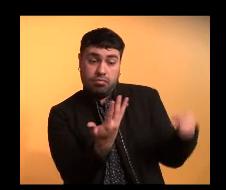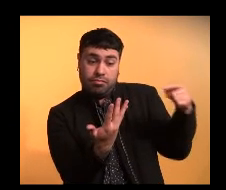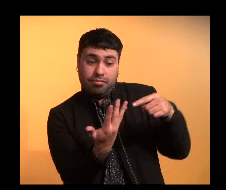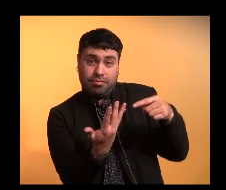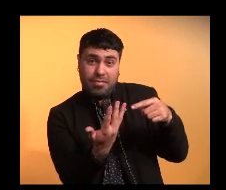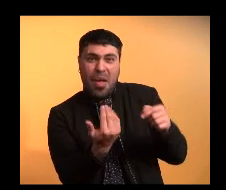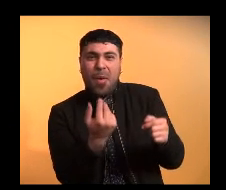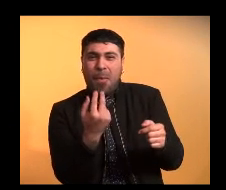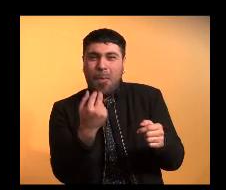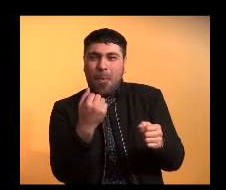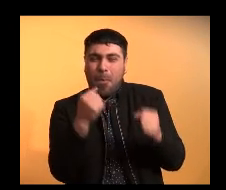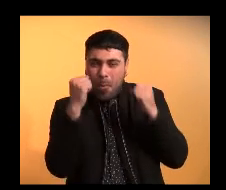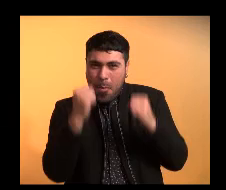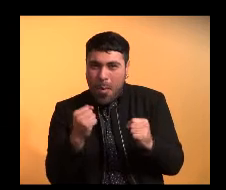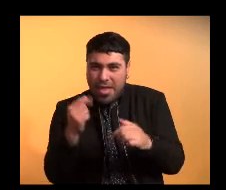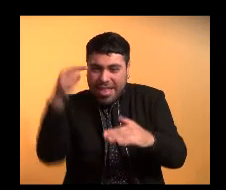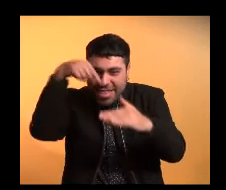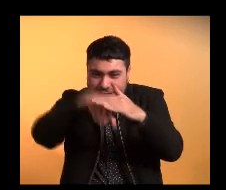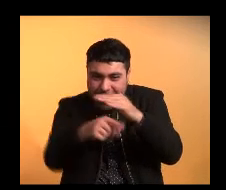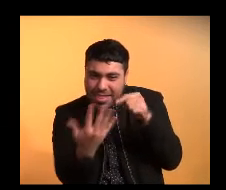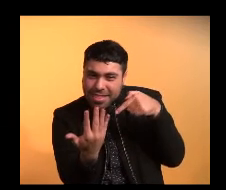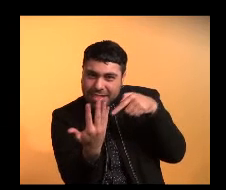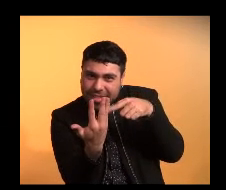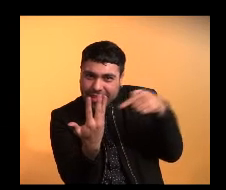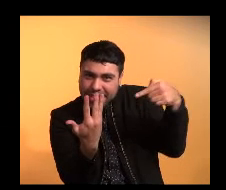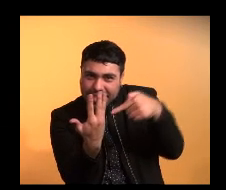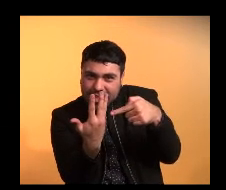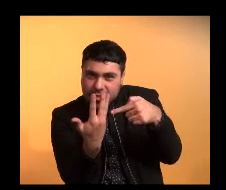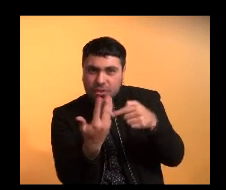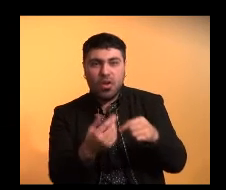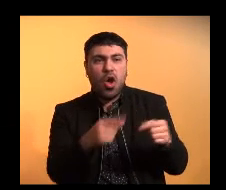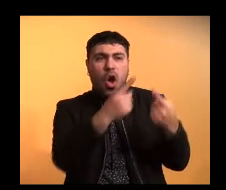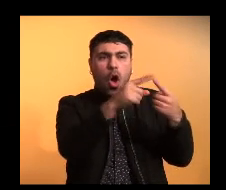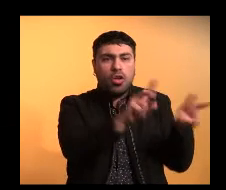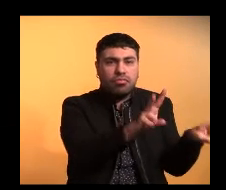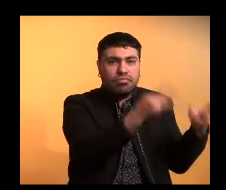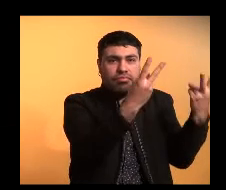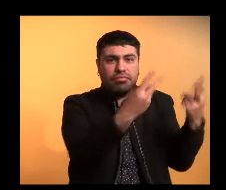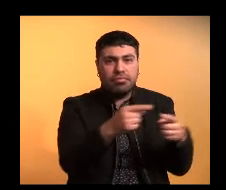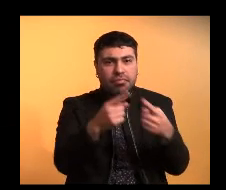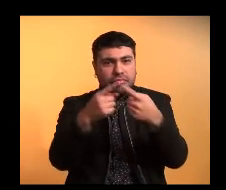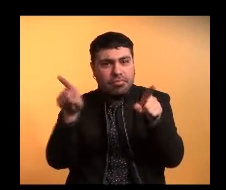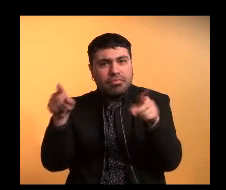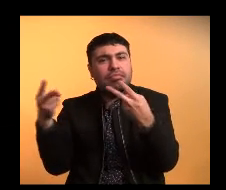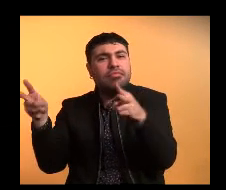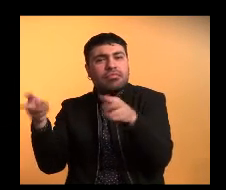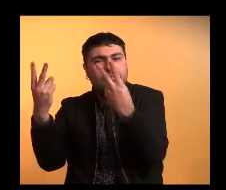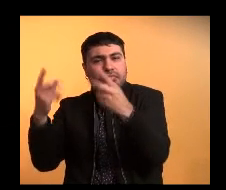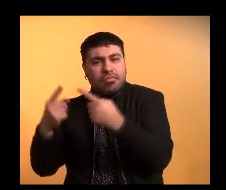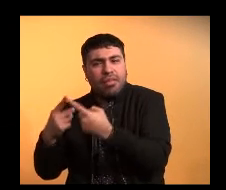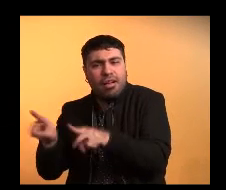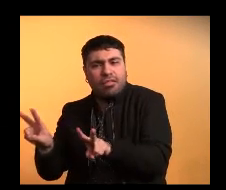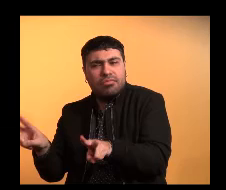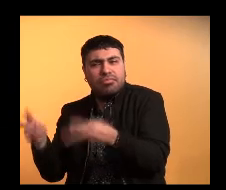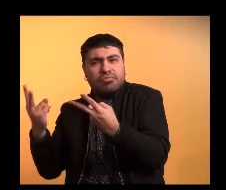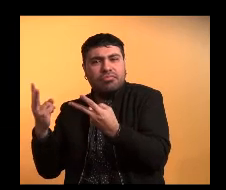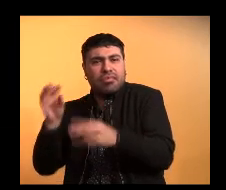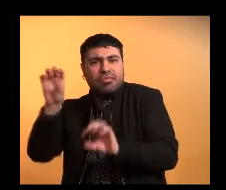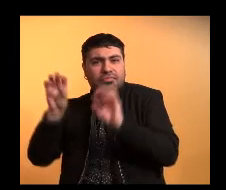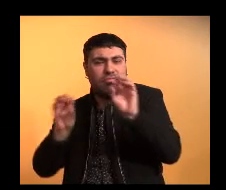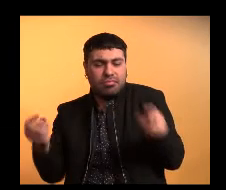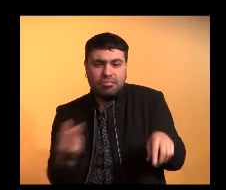que viven asociados a las algas y eventualmente pueden ser transportados también junto al alga en estos viajes que pueden durar días,